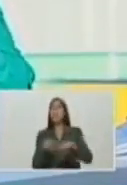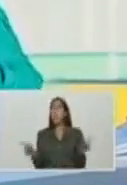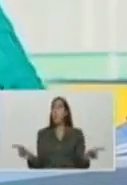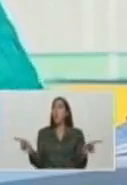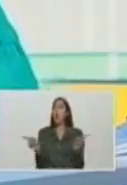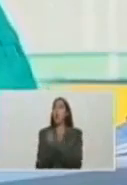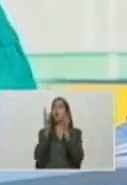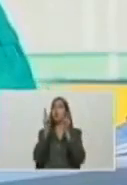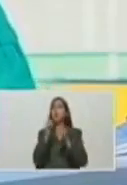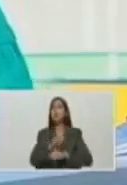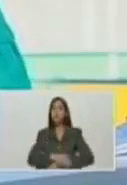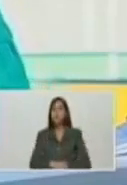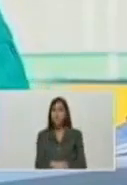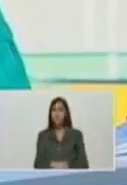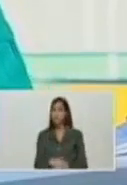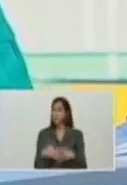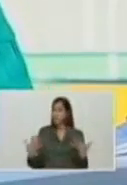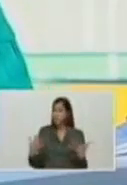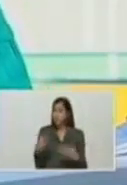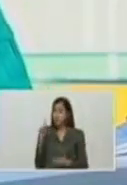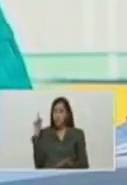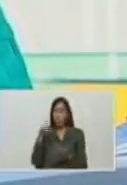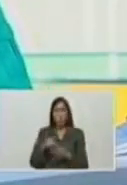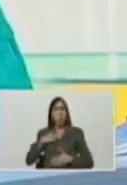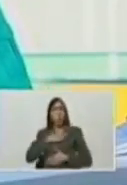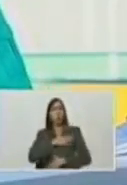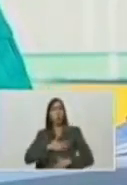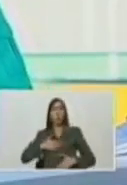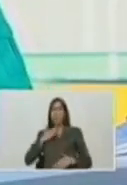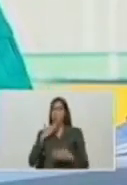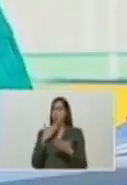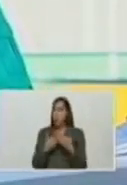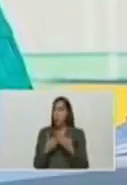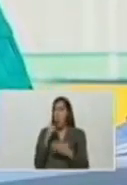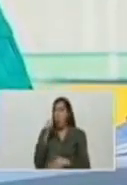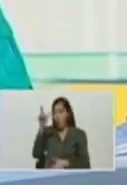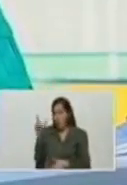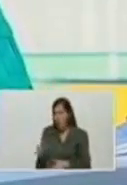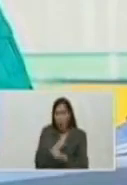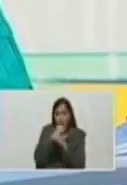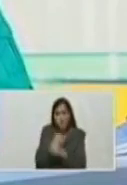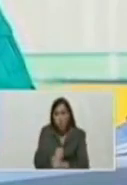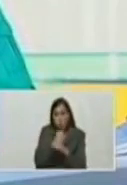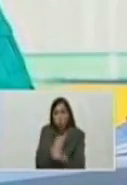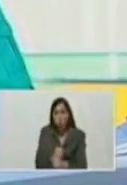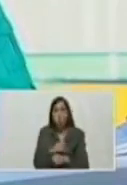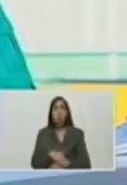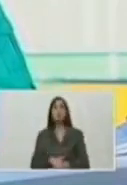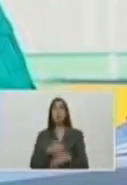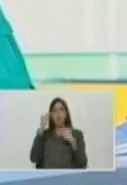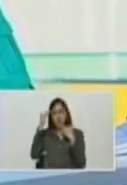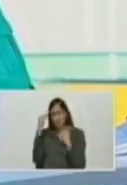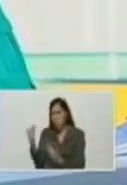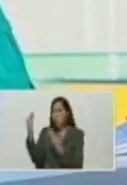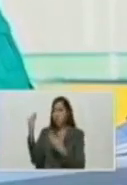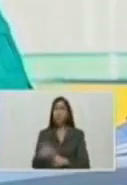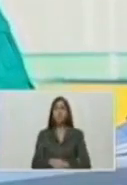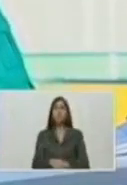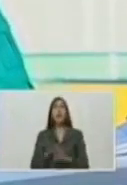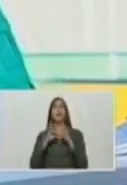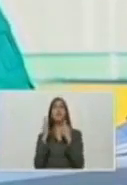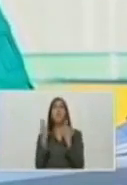y bien hecho. Así que hemos venido a disfrutar. Agradezco a Antonio Potro Álvarez. Quisiera que le diera un saludo a la